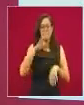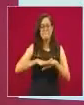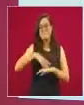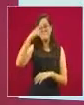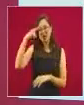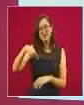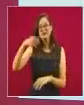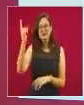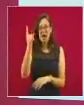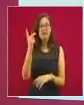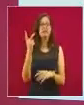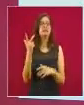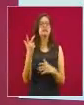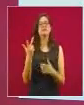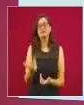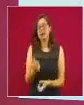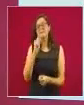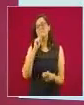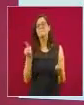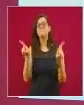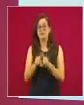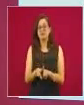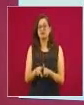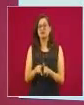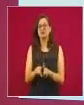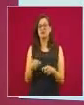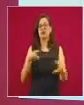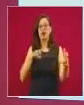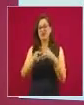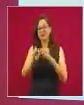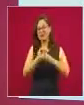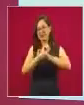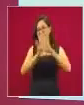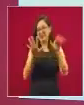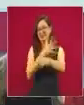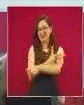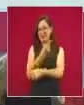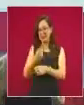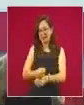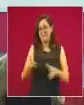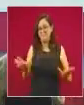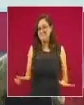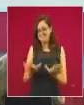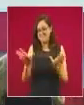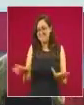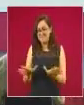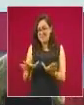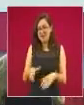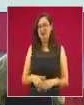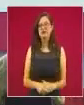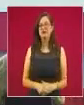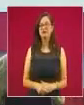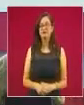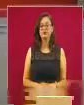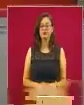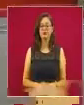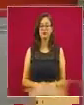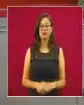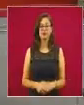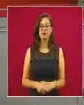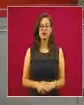facilidades y evidentemente promover una mayor transparencia en el acceso a los mismos. El día de hoy traemos